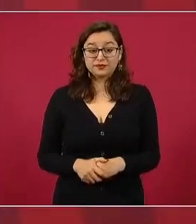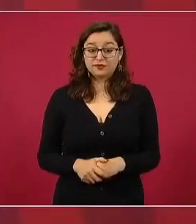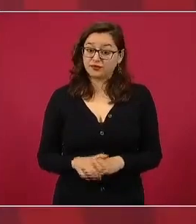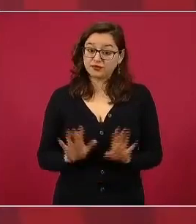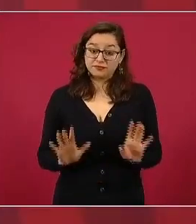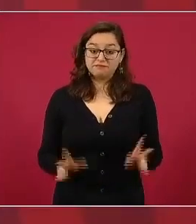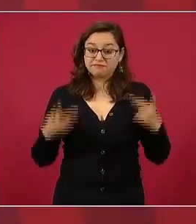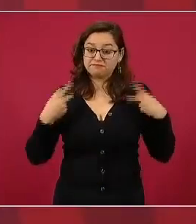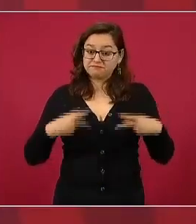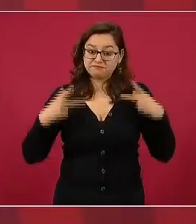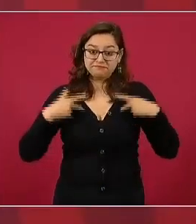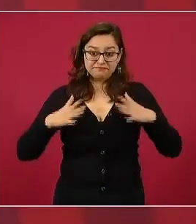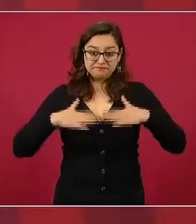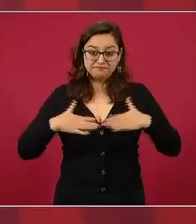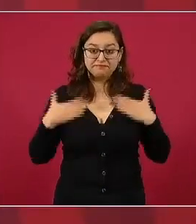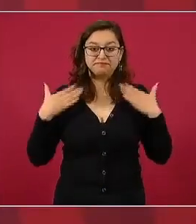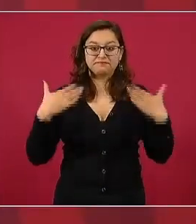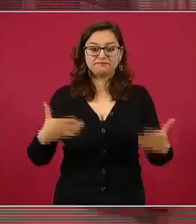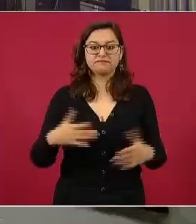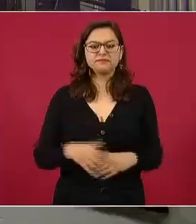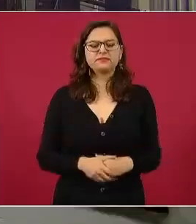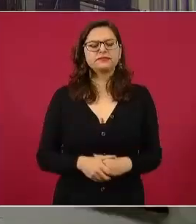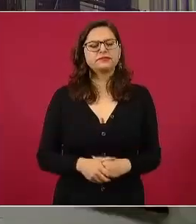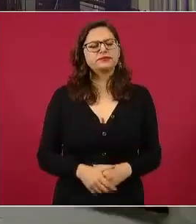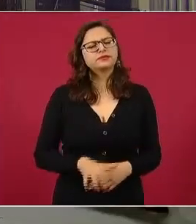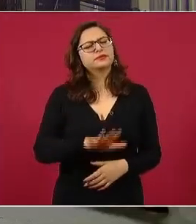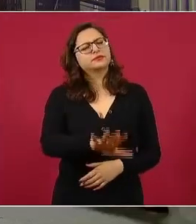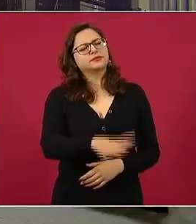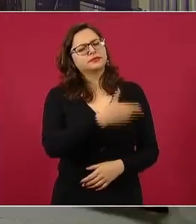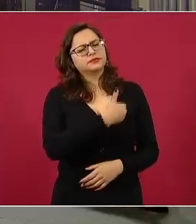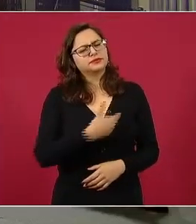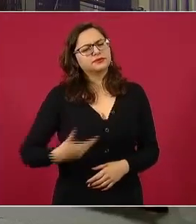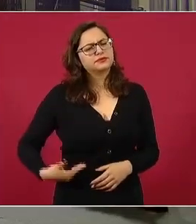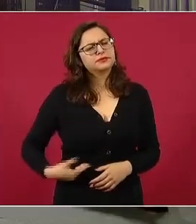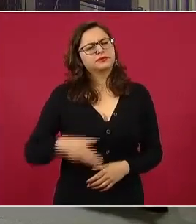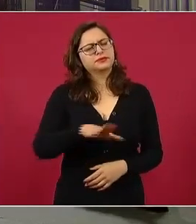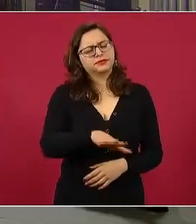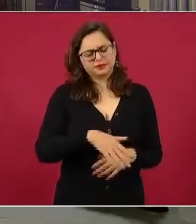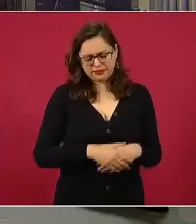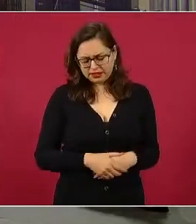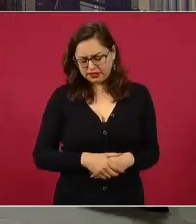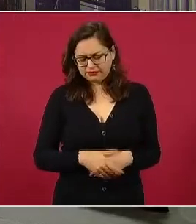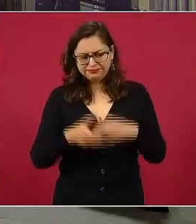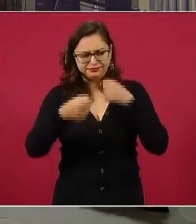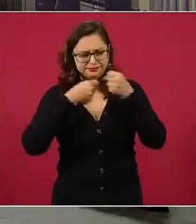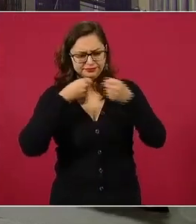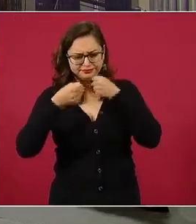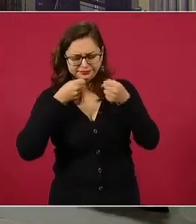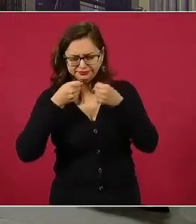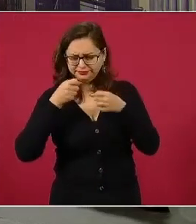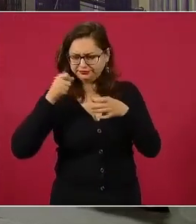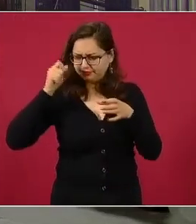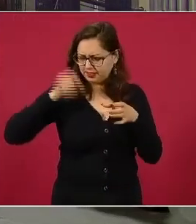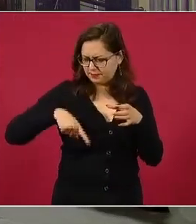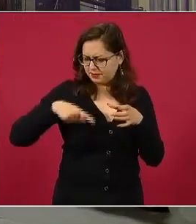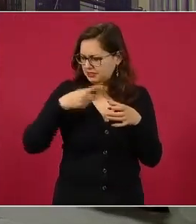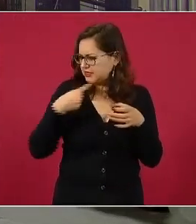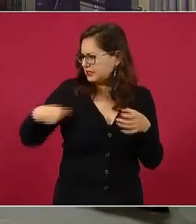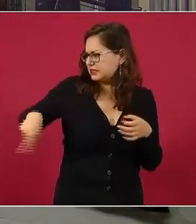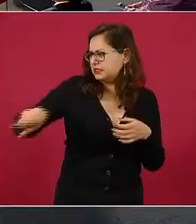hay que confiar en la gente. Presidente, y ahorita que está usted diciendo que la prensa se regula con la prensa,